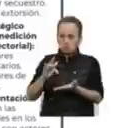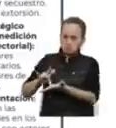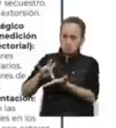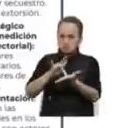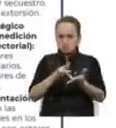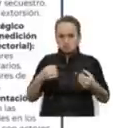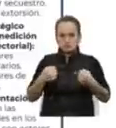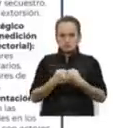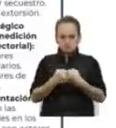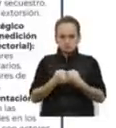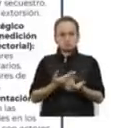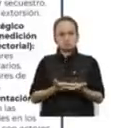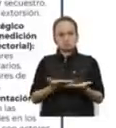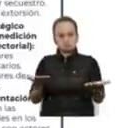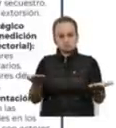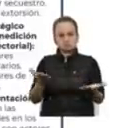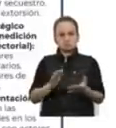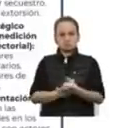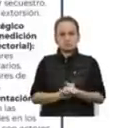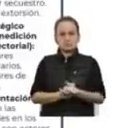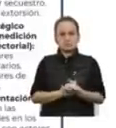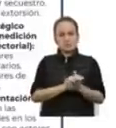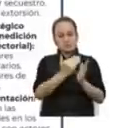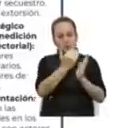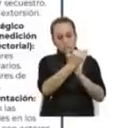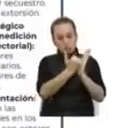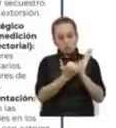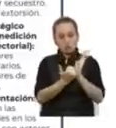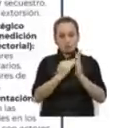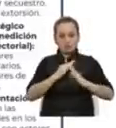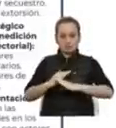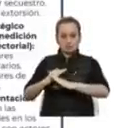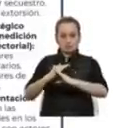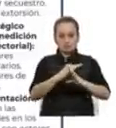Y entonces, en esta política de seguridad,